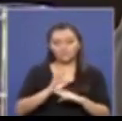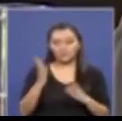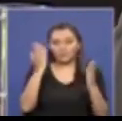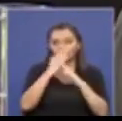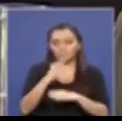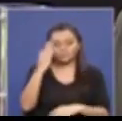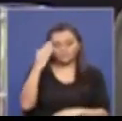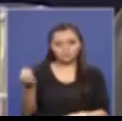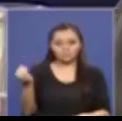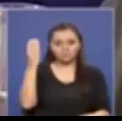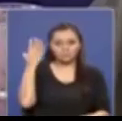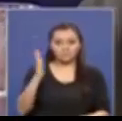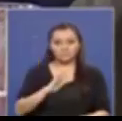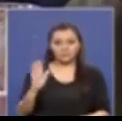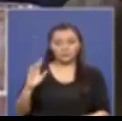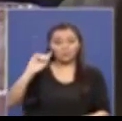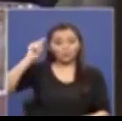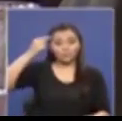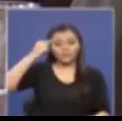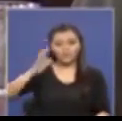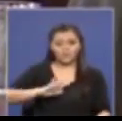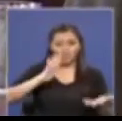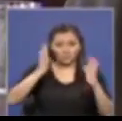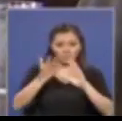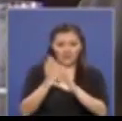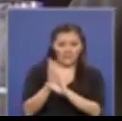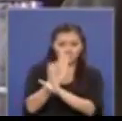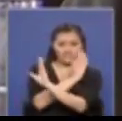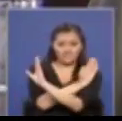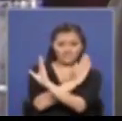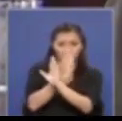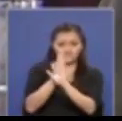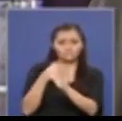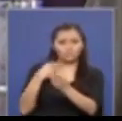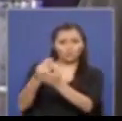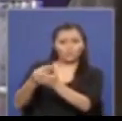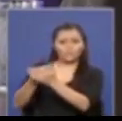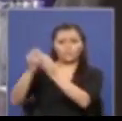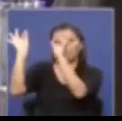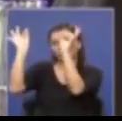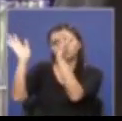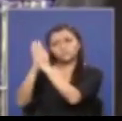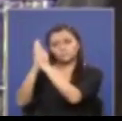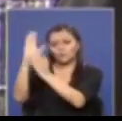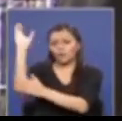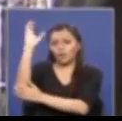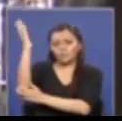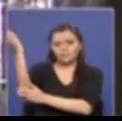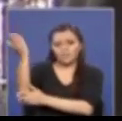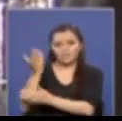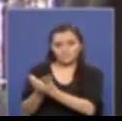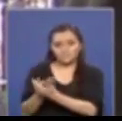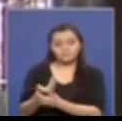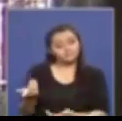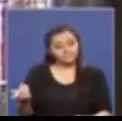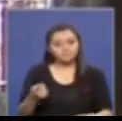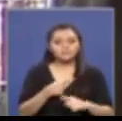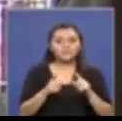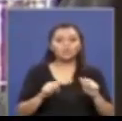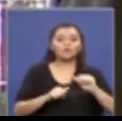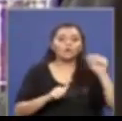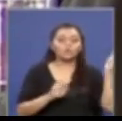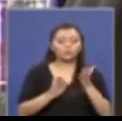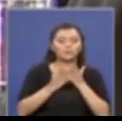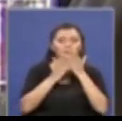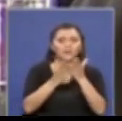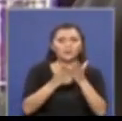pasado. Recuerden, antes de nuestro gobierno importábamos energía de Colombia, pero también comprábamos energía a las